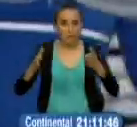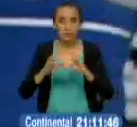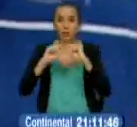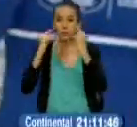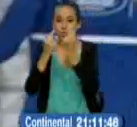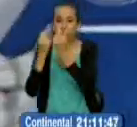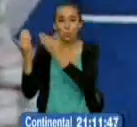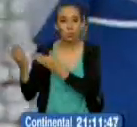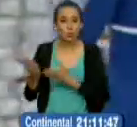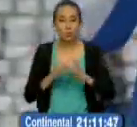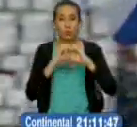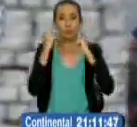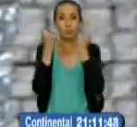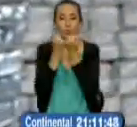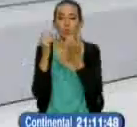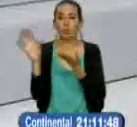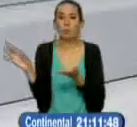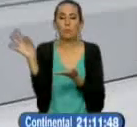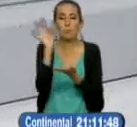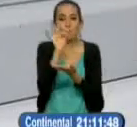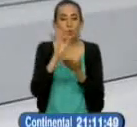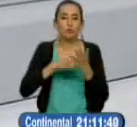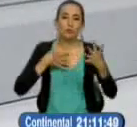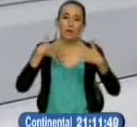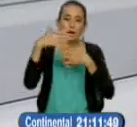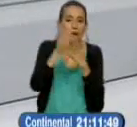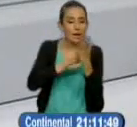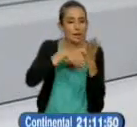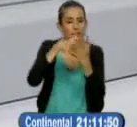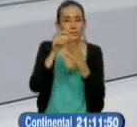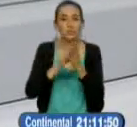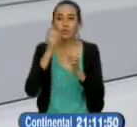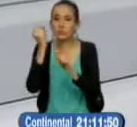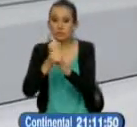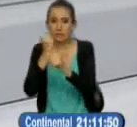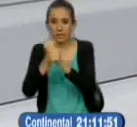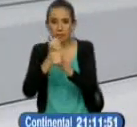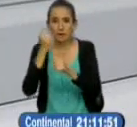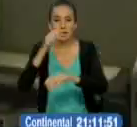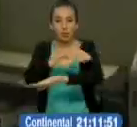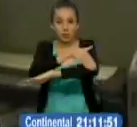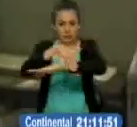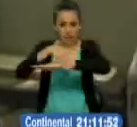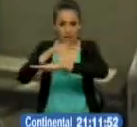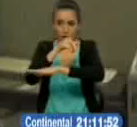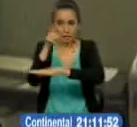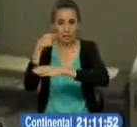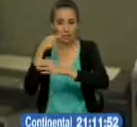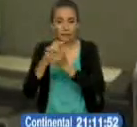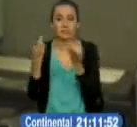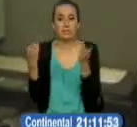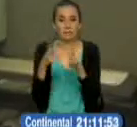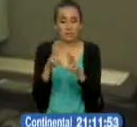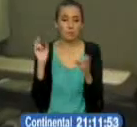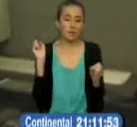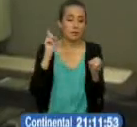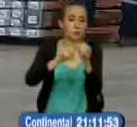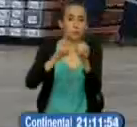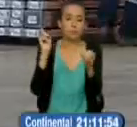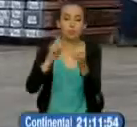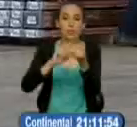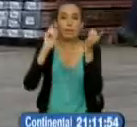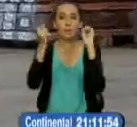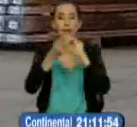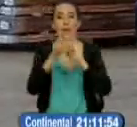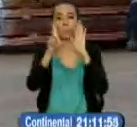organizaciones, miembros de sindicatos, artesanos, trabajadores informales y otros, de donde se pretende consensuar cambios en la normativa legal que